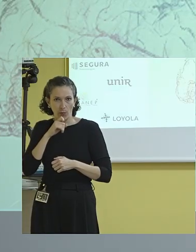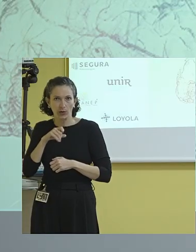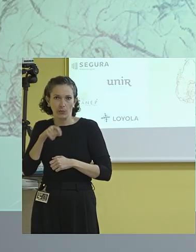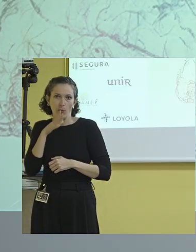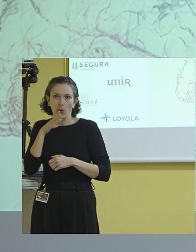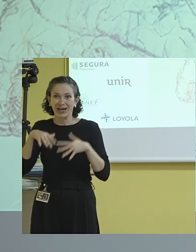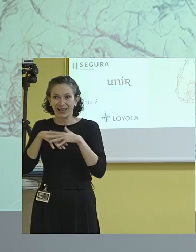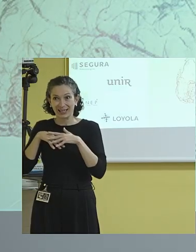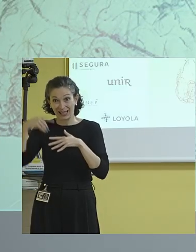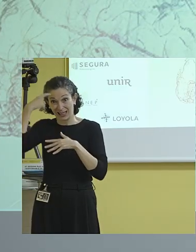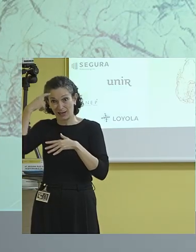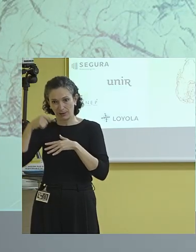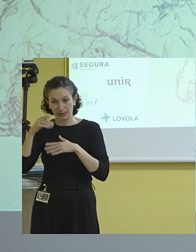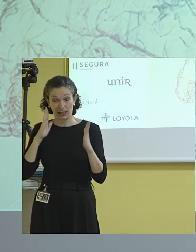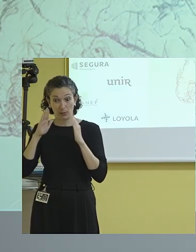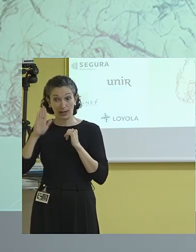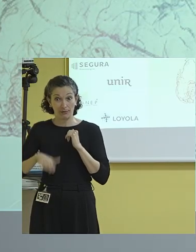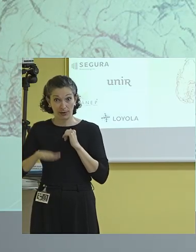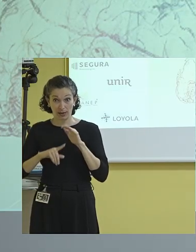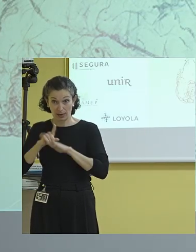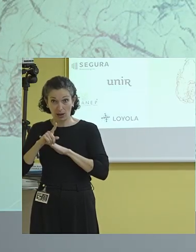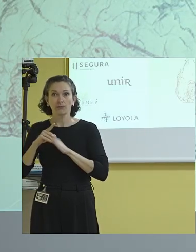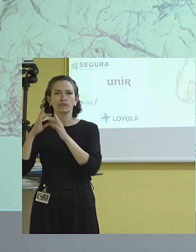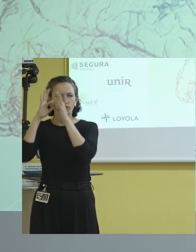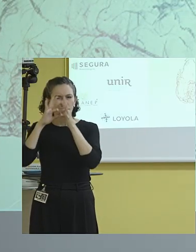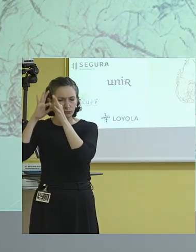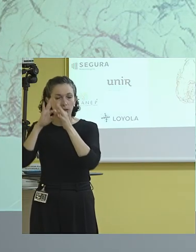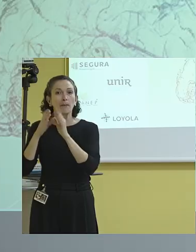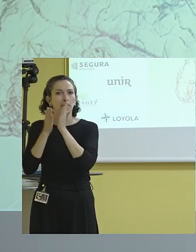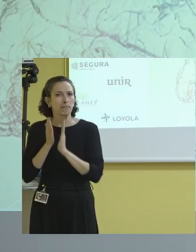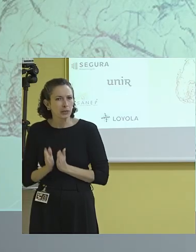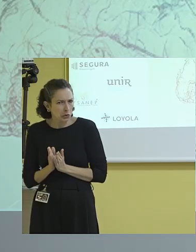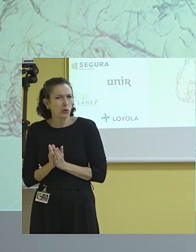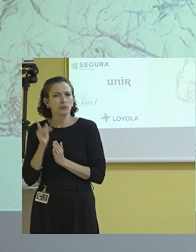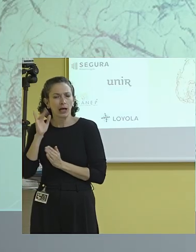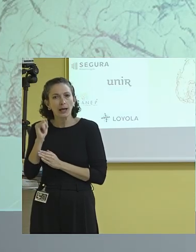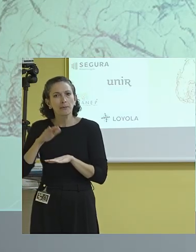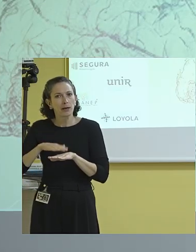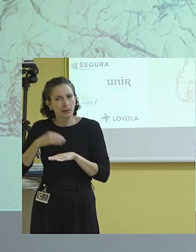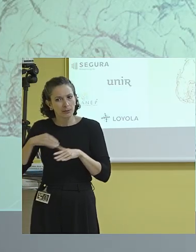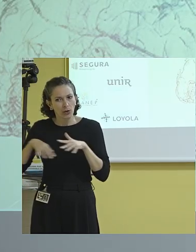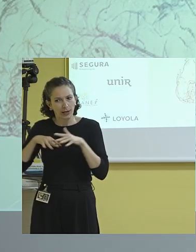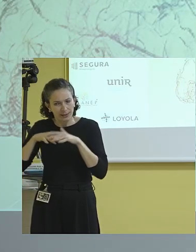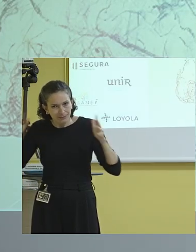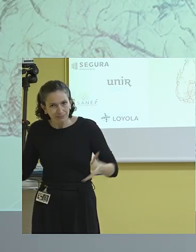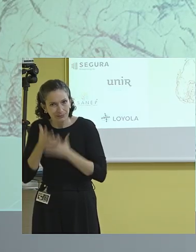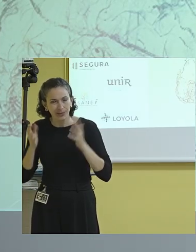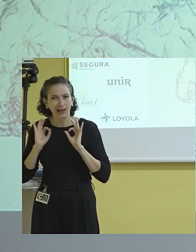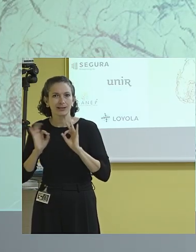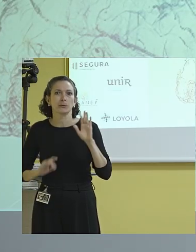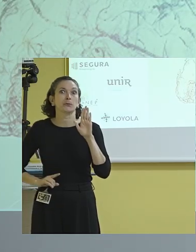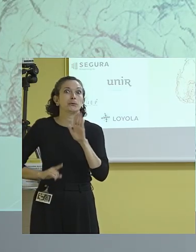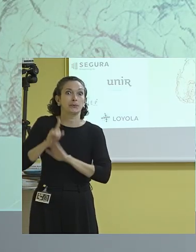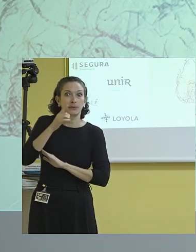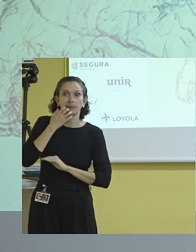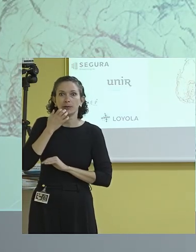cerebrales que se desarrollan durante la infancia. Y hay metodología no invasiva para trabajar estas redes y conseguir pues, aumentos increíbles, ¿no? En el